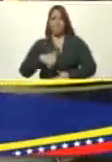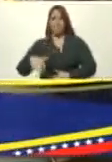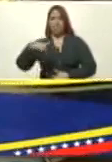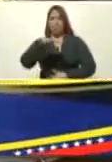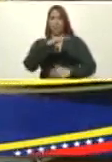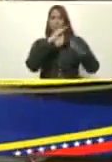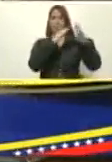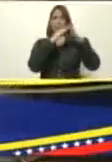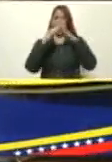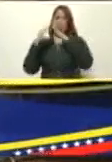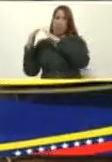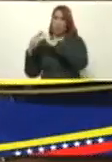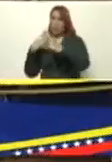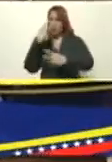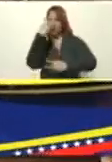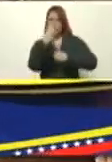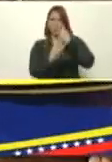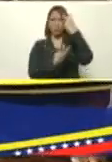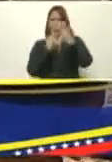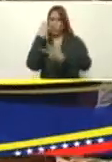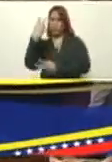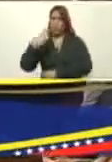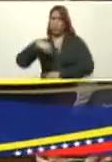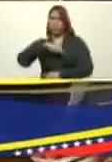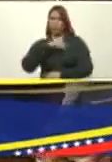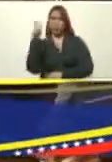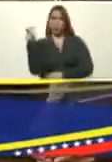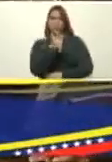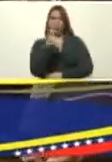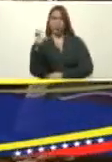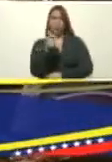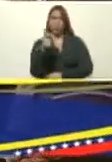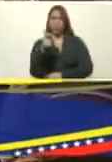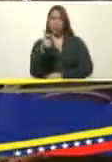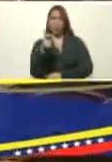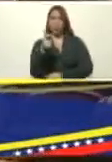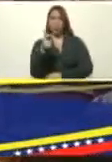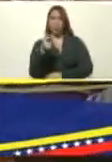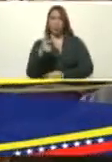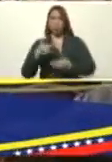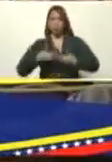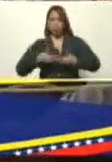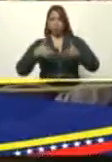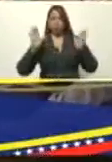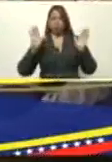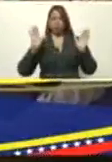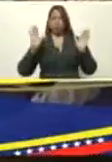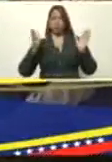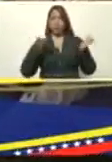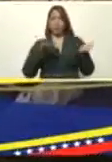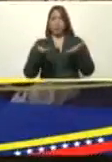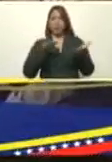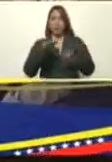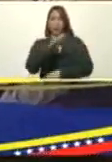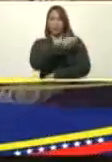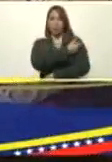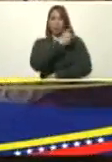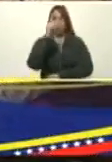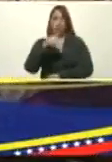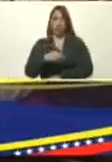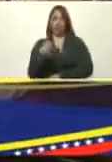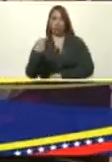caseríos, bueno, casa a casa, hemos buscado nosotros de prestar este servicio de la vacunación y además